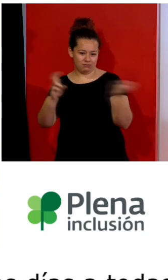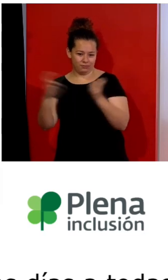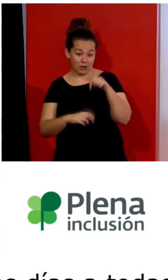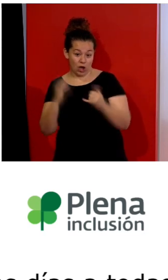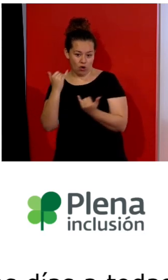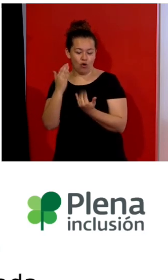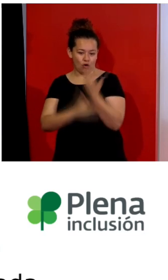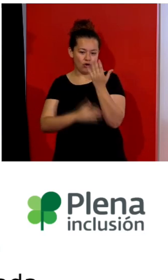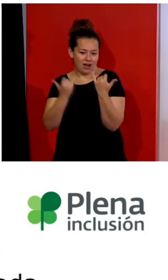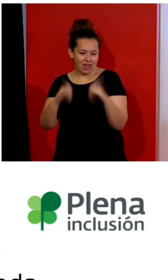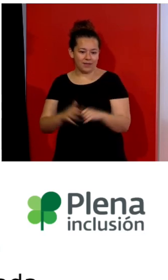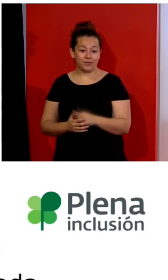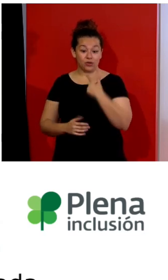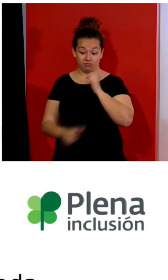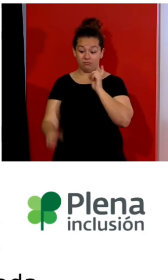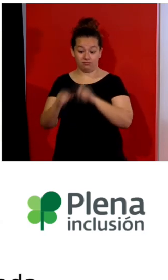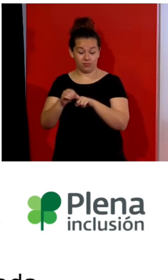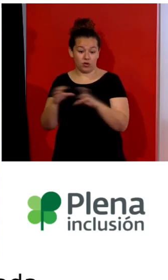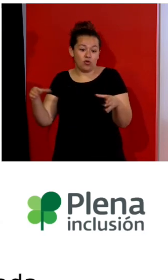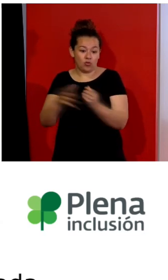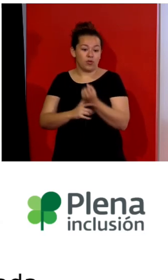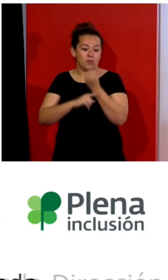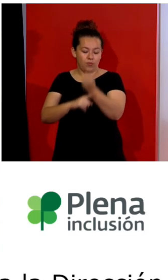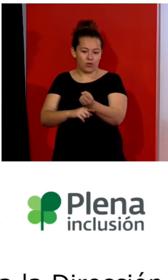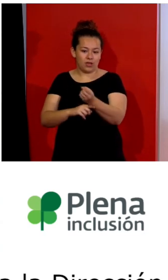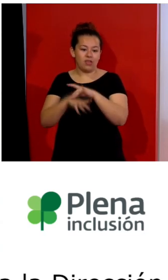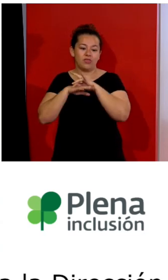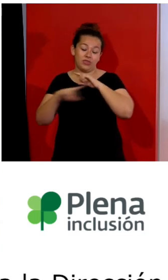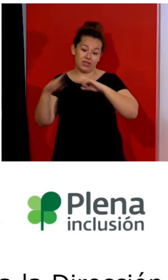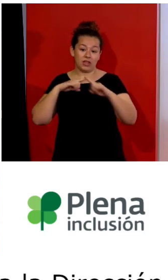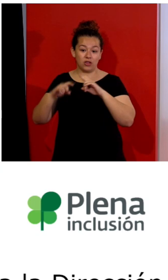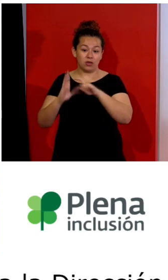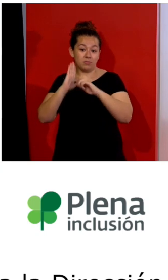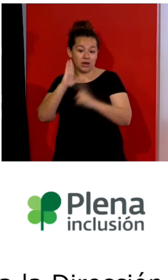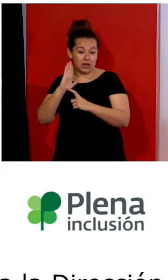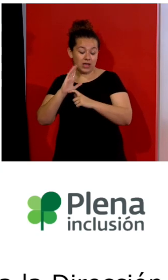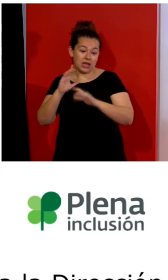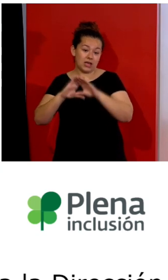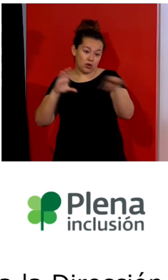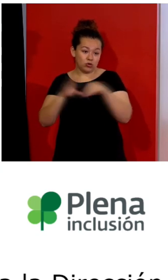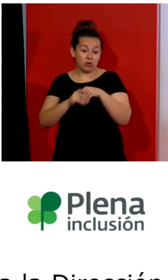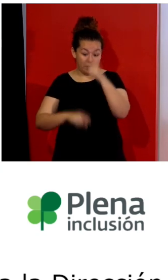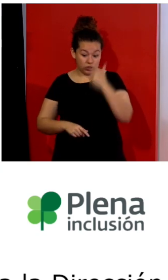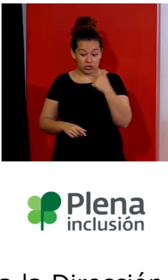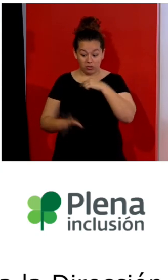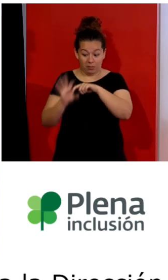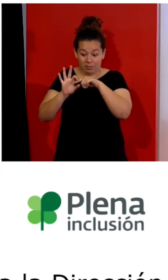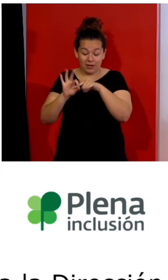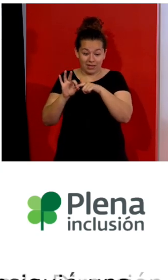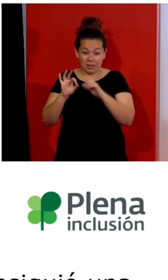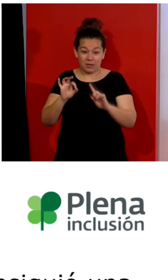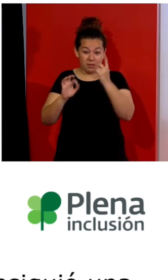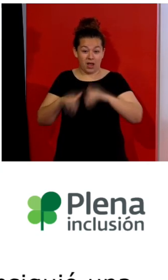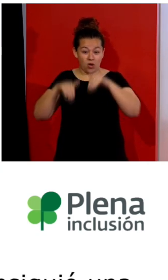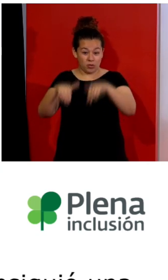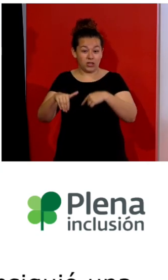Como miembro del Grupo de Apoyo a la Dirección de Plena Inclusión y persona que consiguió una plaza en la primera convocatoria estatal